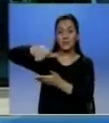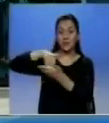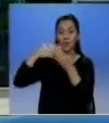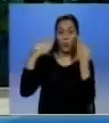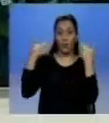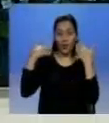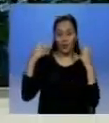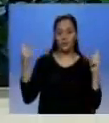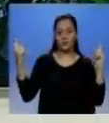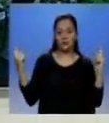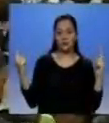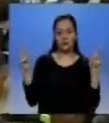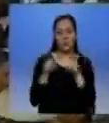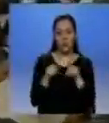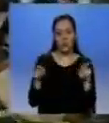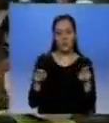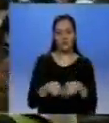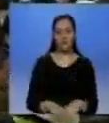Guayaquil.